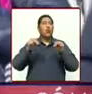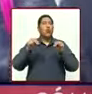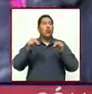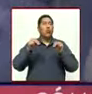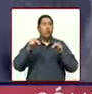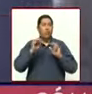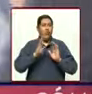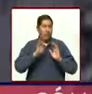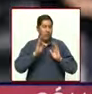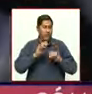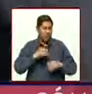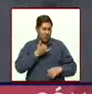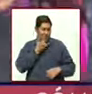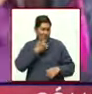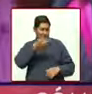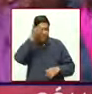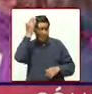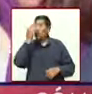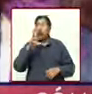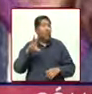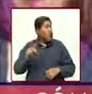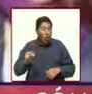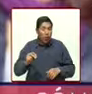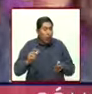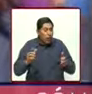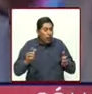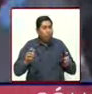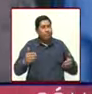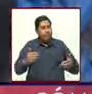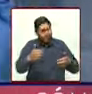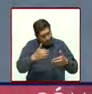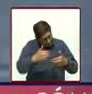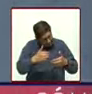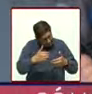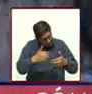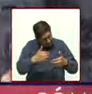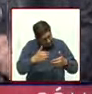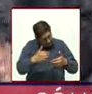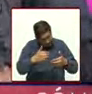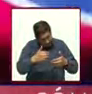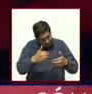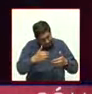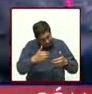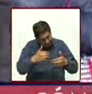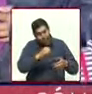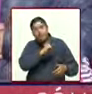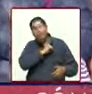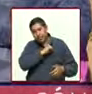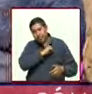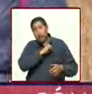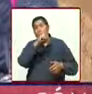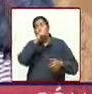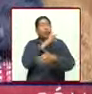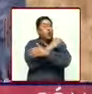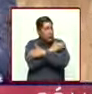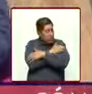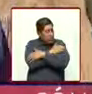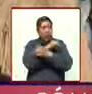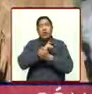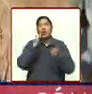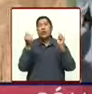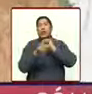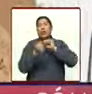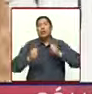minimizar sus emociones. Y sobre todo hay que brindar el apoyo. Así como escuchábamos, hay que ser realmente empático. Porque un abrazo puede cambiar una